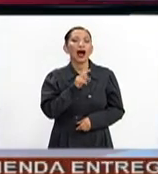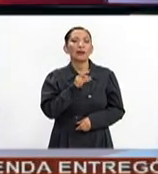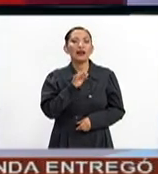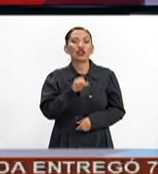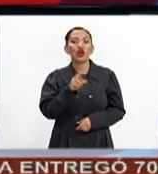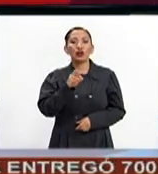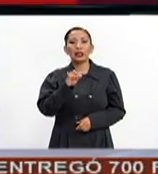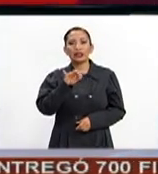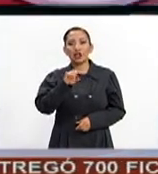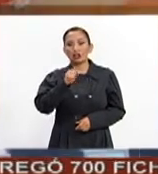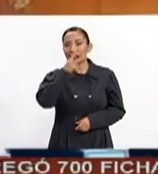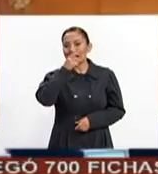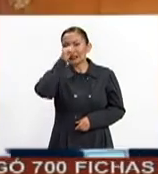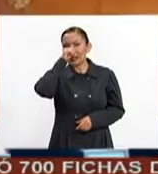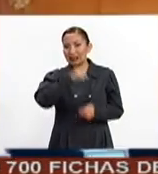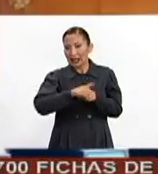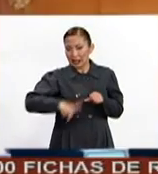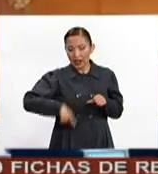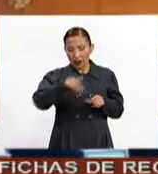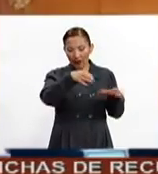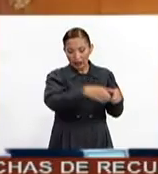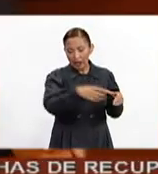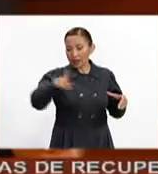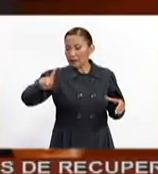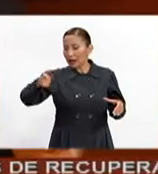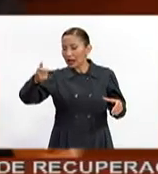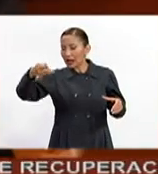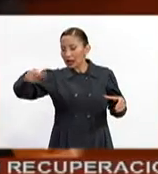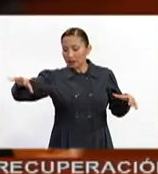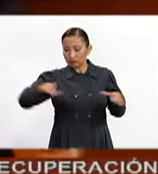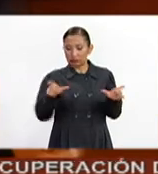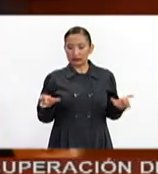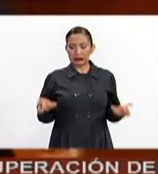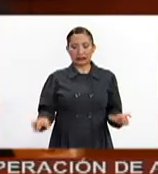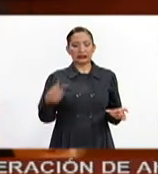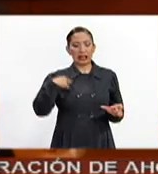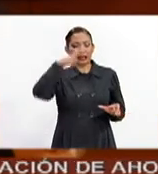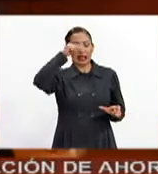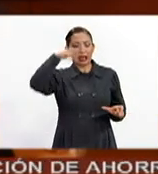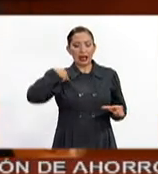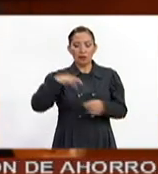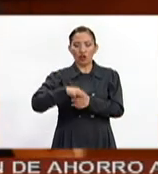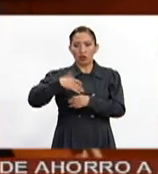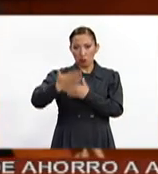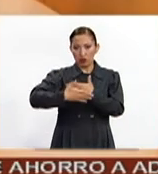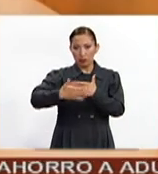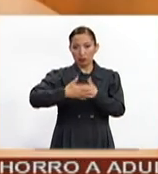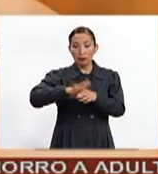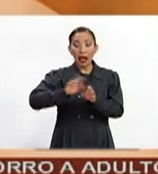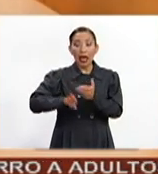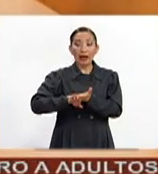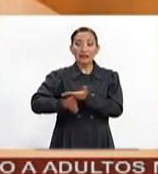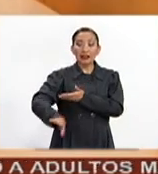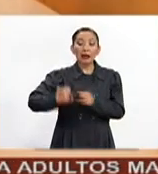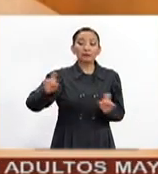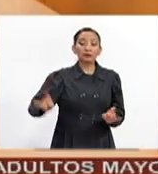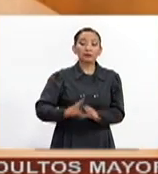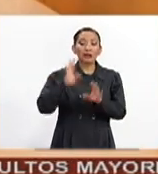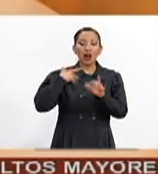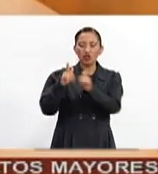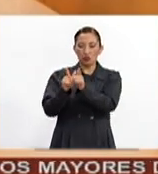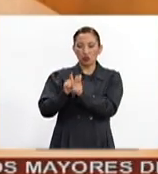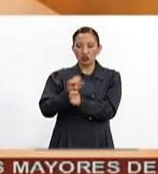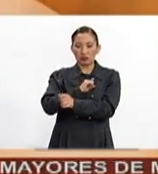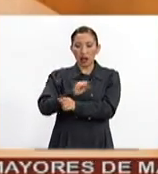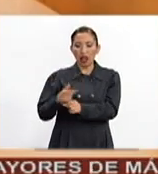Peter propuso que la Secretaría de Gobernación y la PGR blinden los comicios en Nayarit, esto con el objetivo de evitar que el crimen